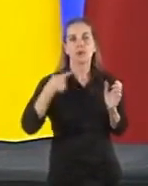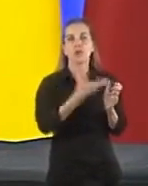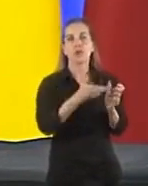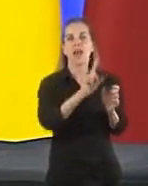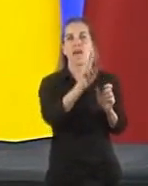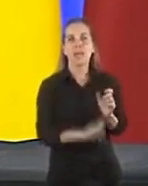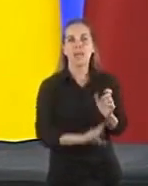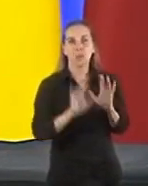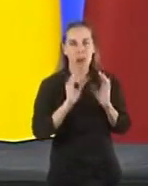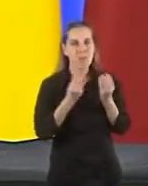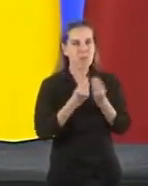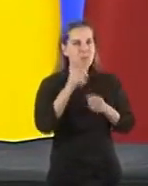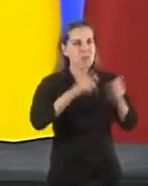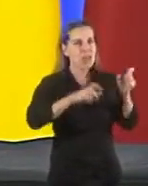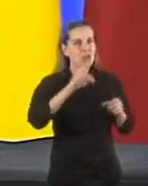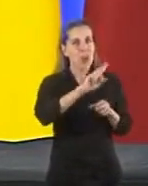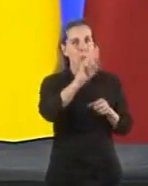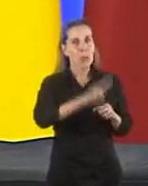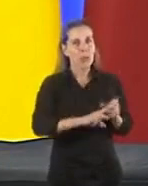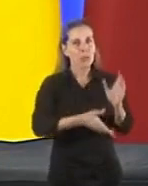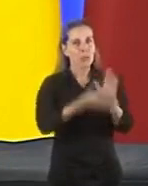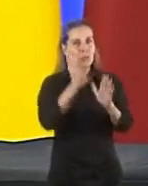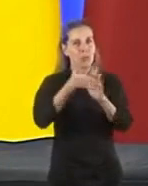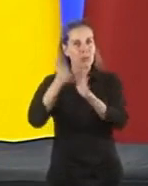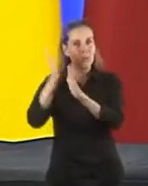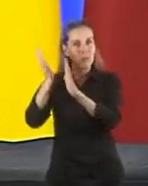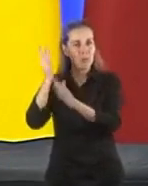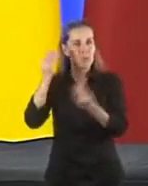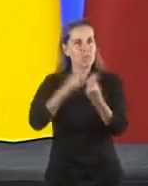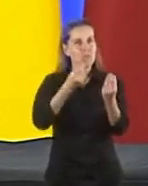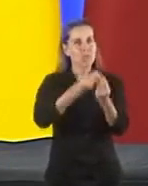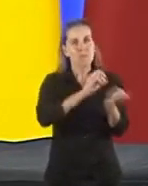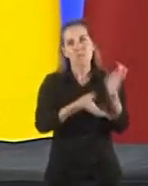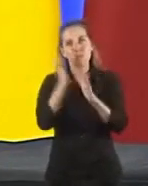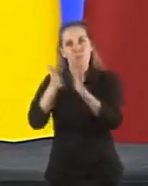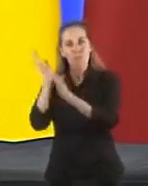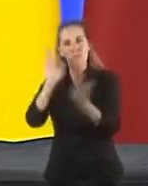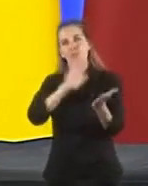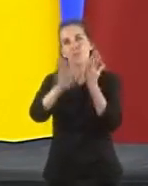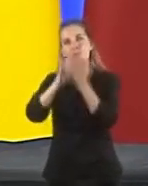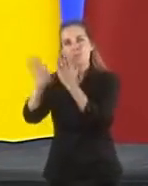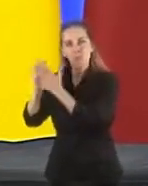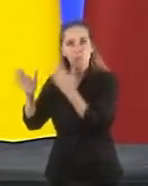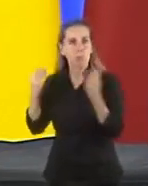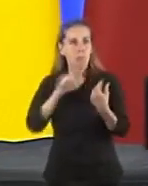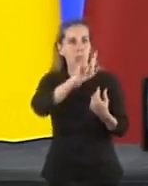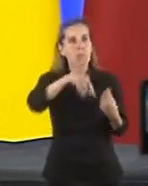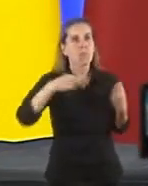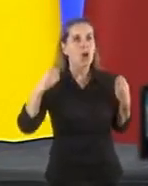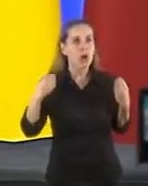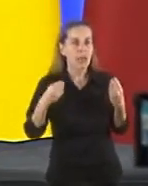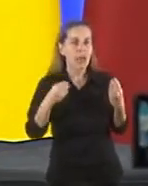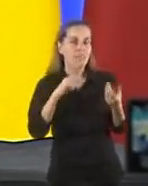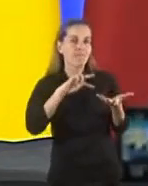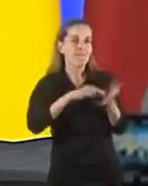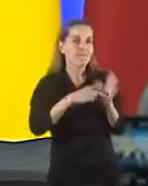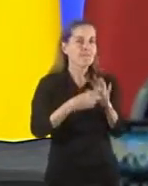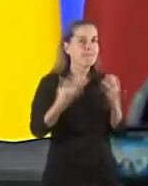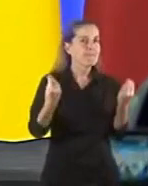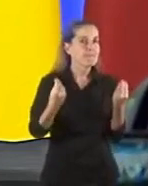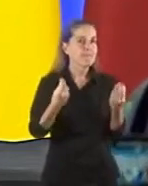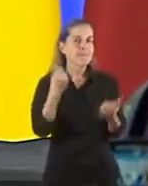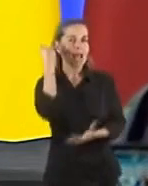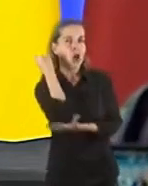cantidad de exiliados que Venezuela hoy tiene son el resultado de las sanciones económicas, básicamente, que Venezuela